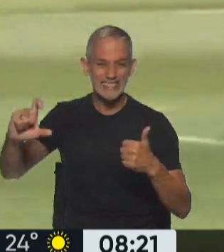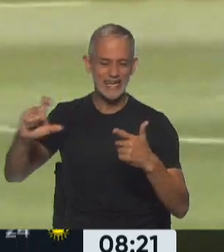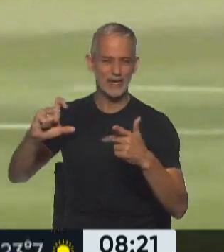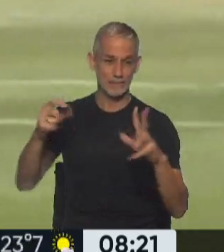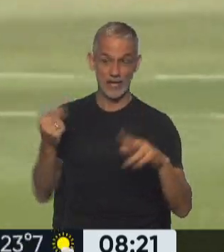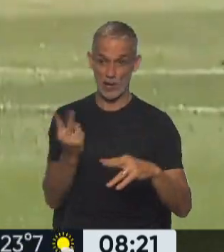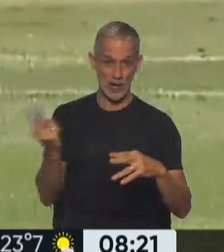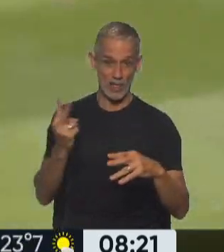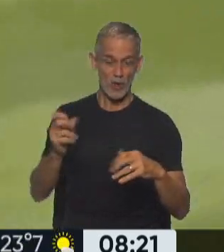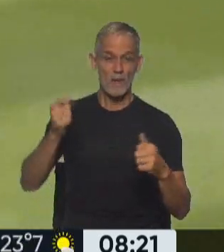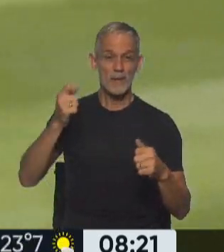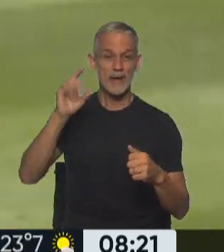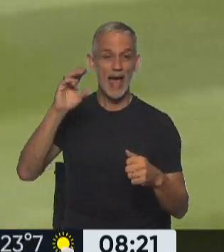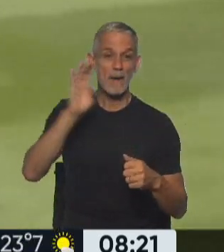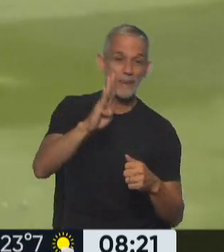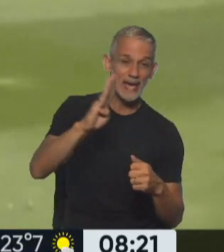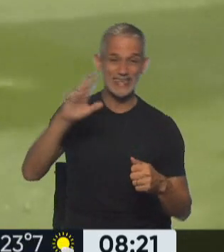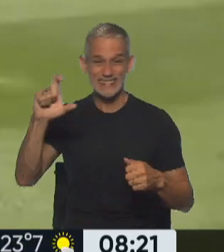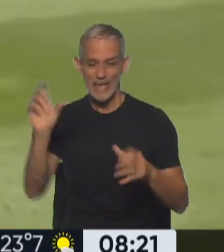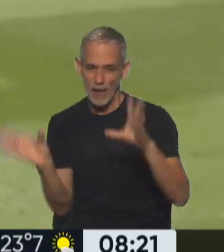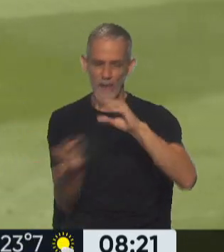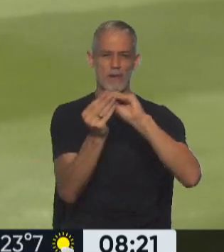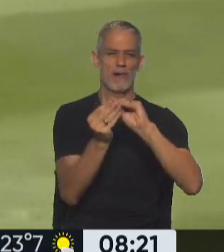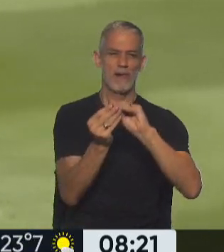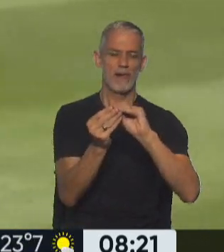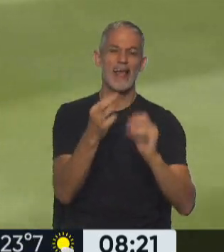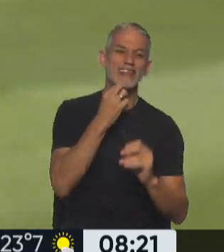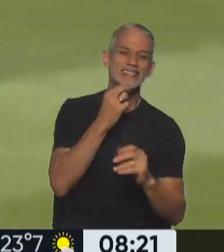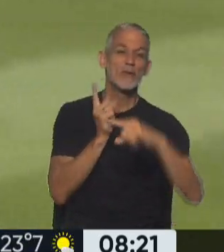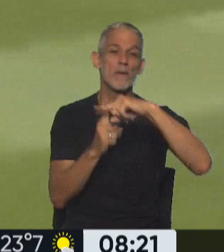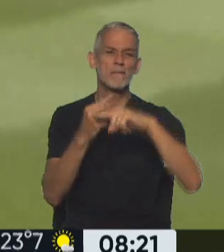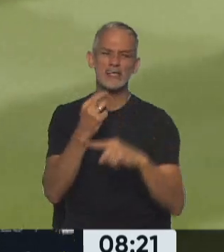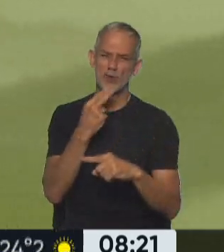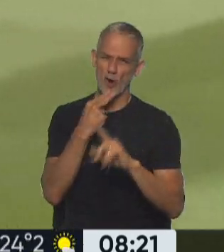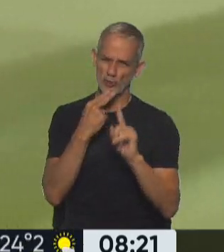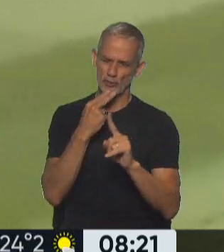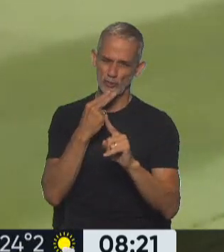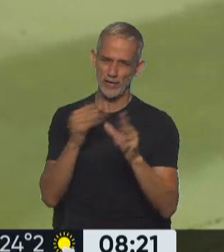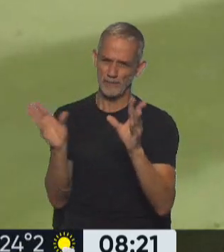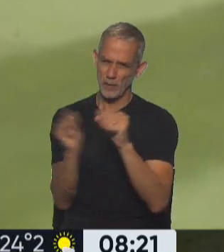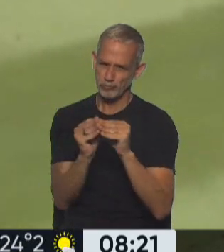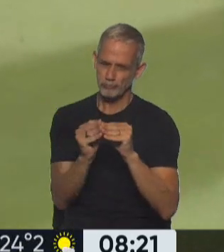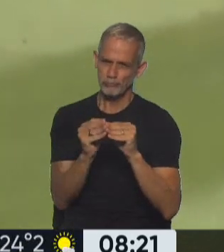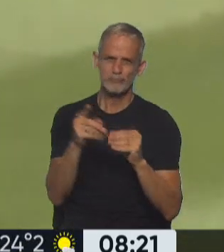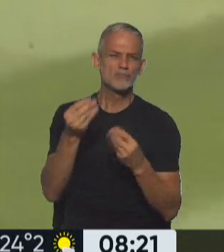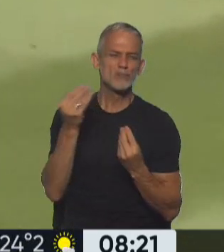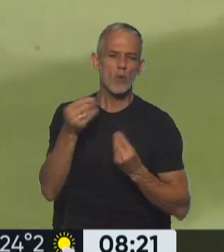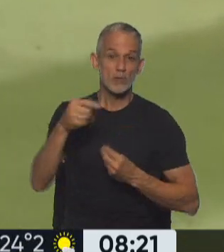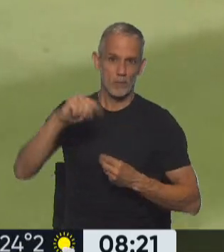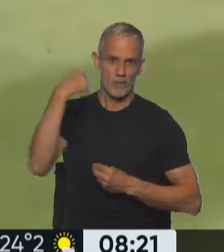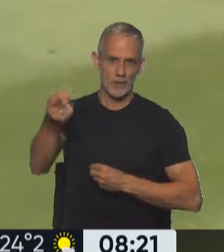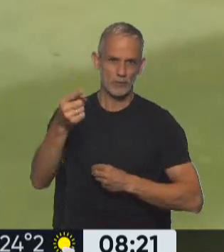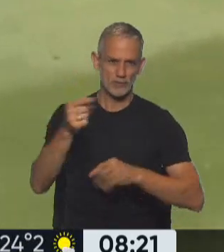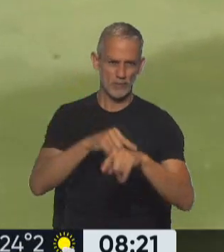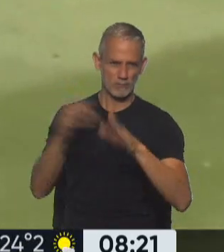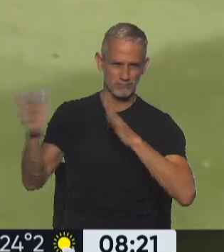pasarán a unificarse 19 más 11. Saque sus conclusiones. Esto va a ser desde la próxima